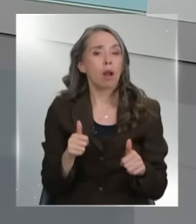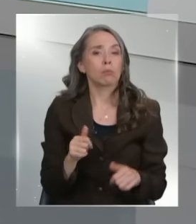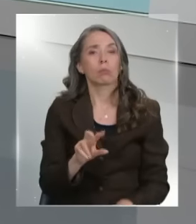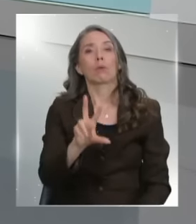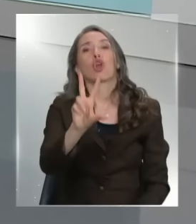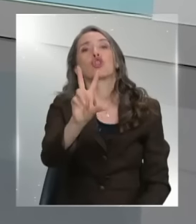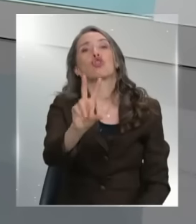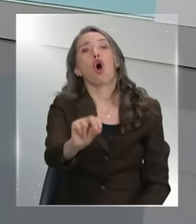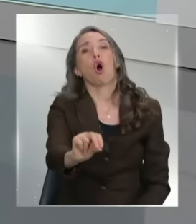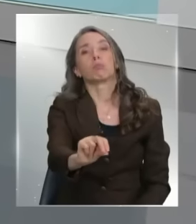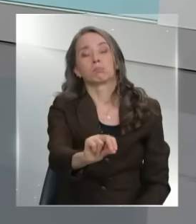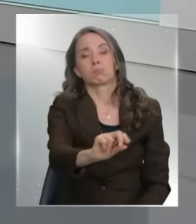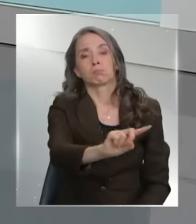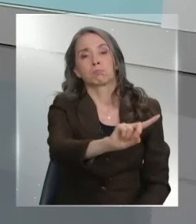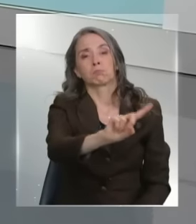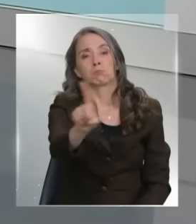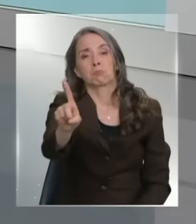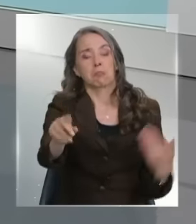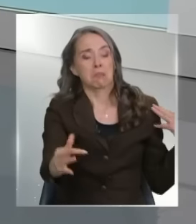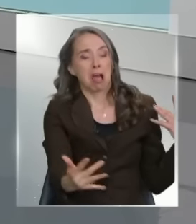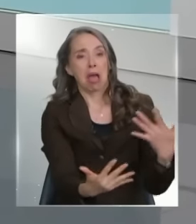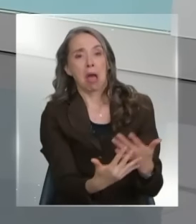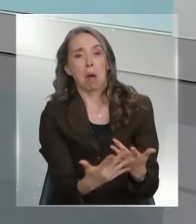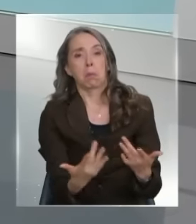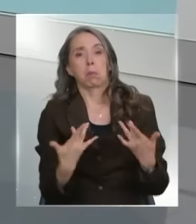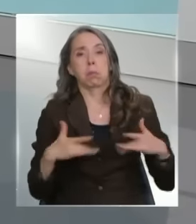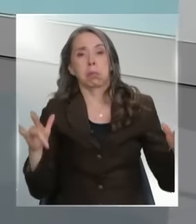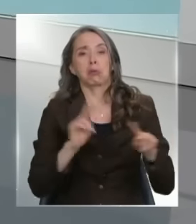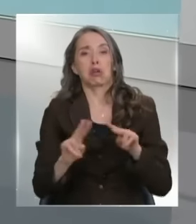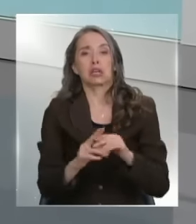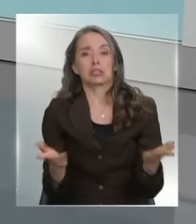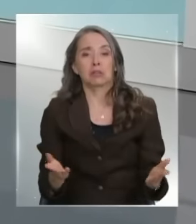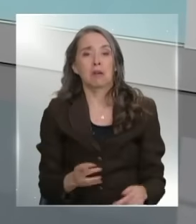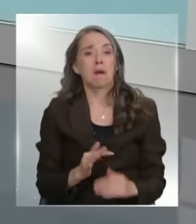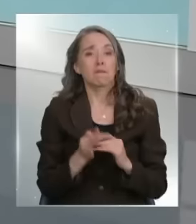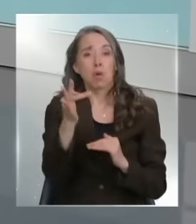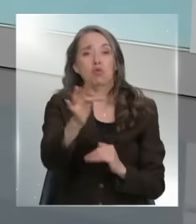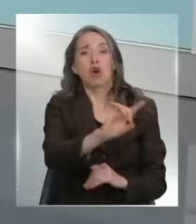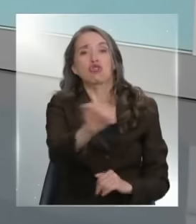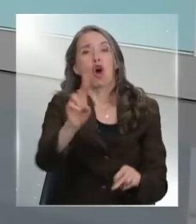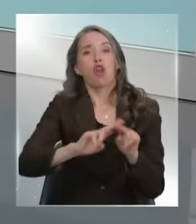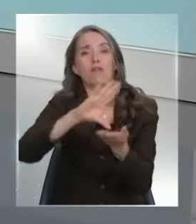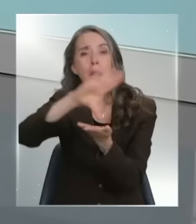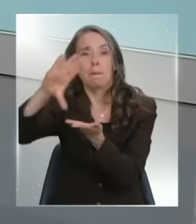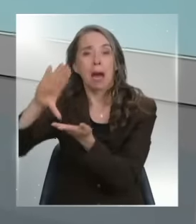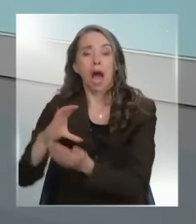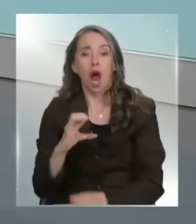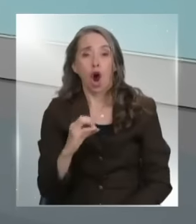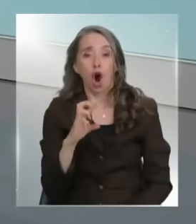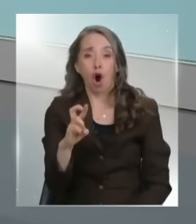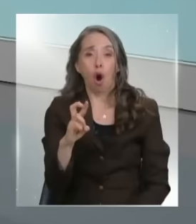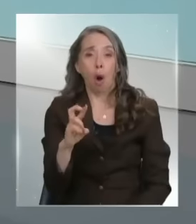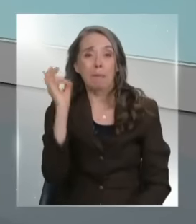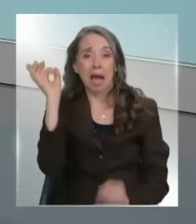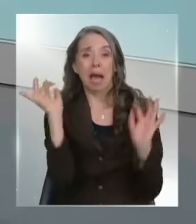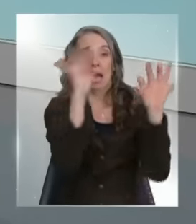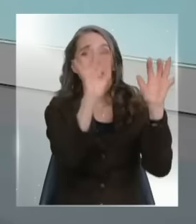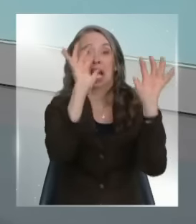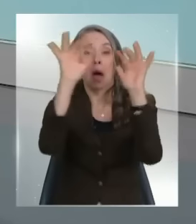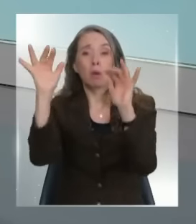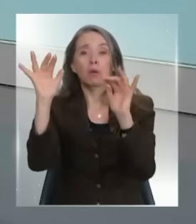No. No lo han hecho hasta ahora y no lo harán. Las COP se han transformado en